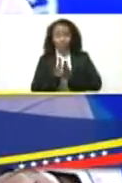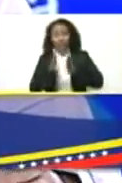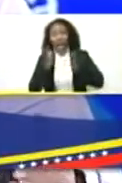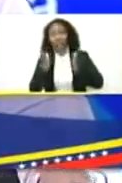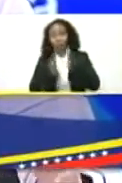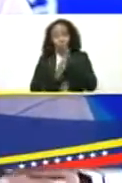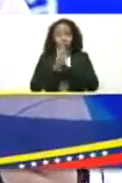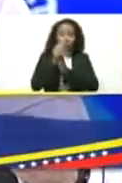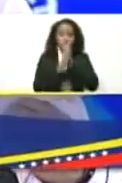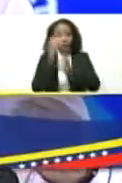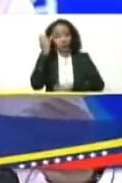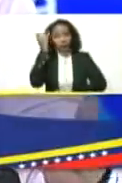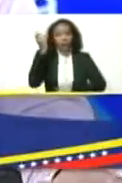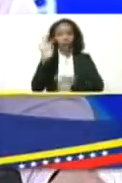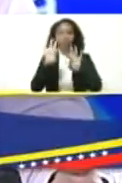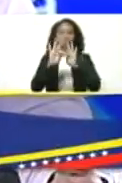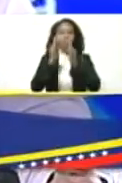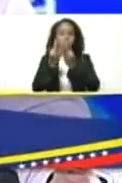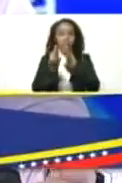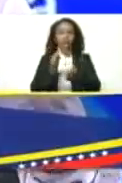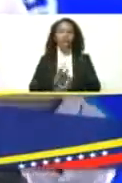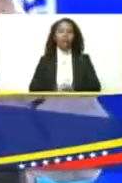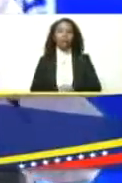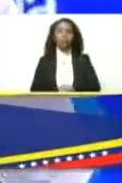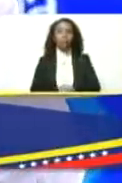de familiares, de